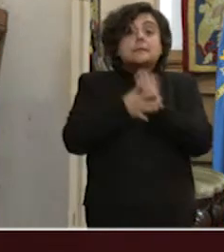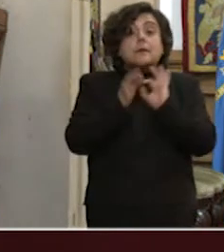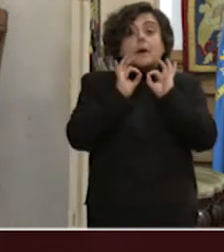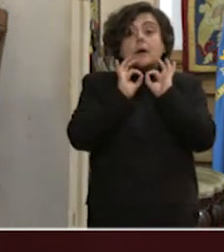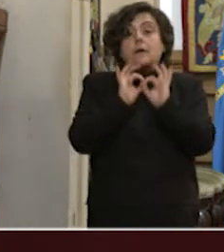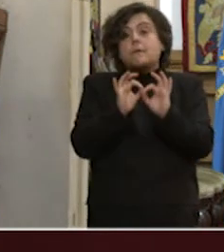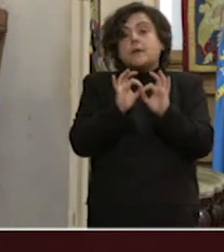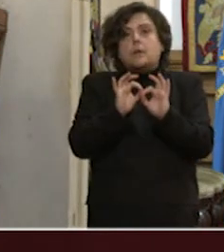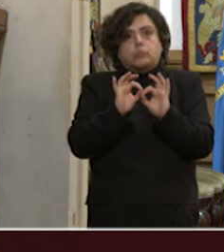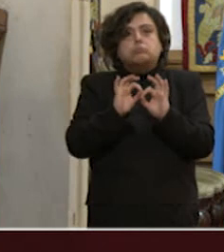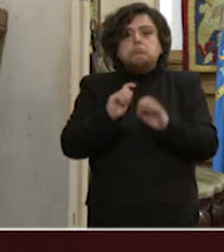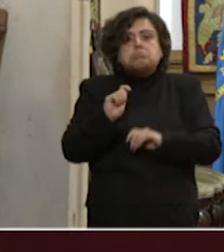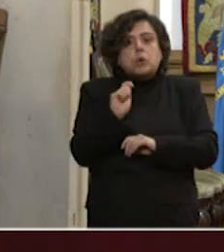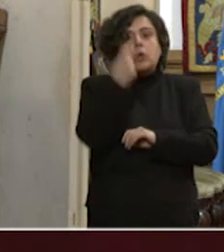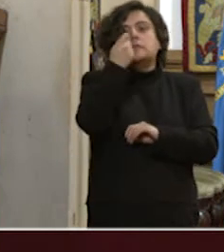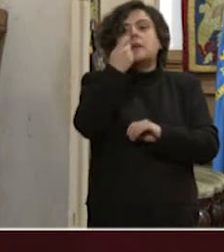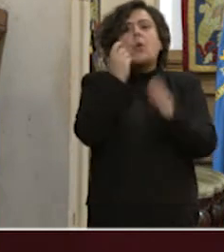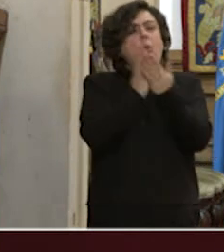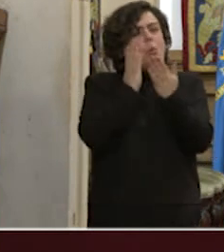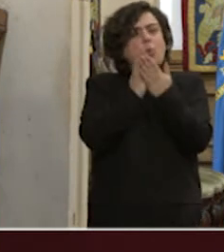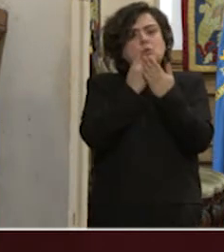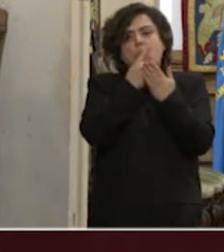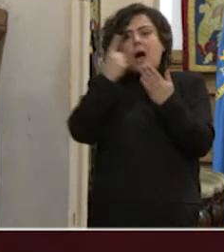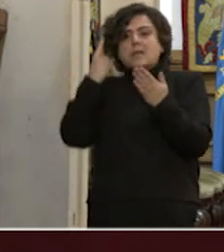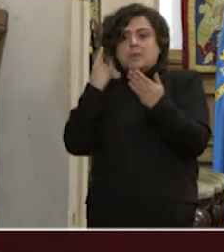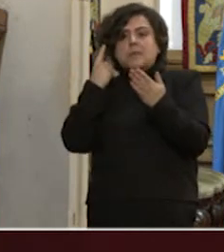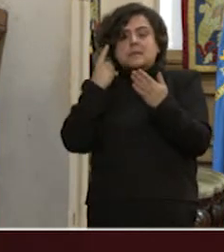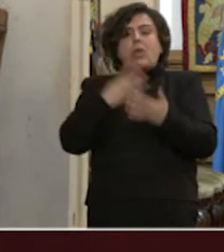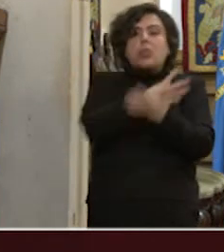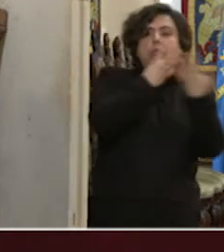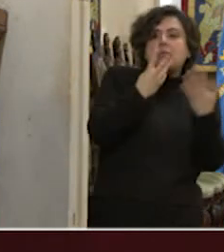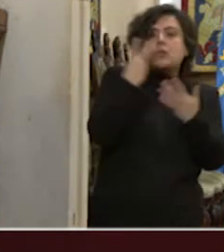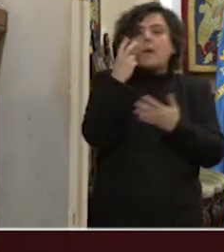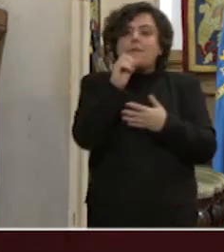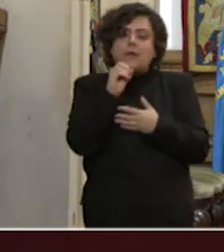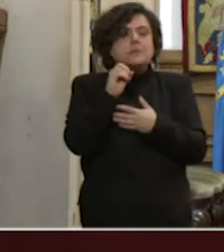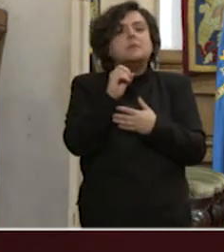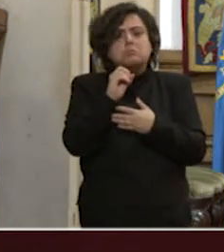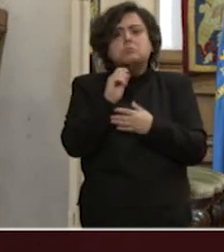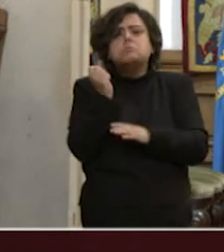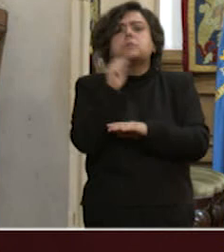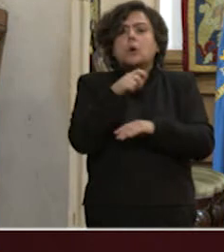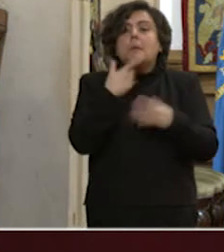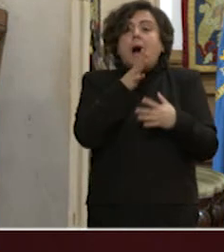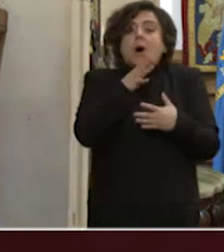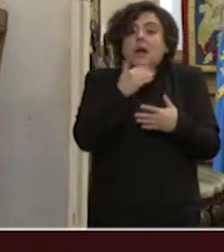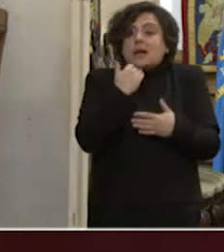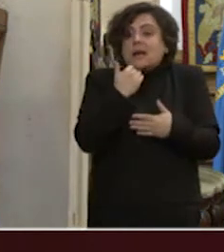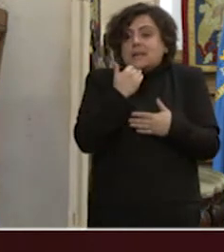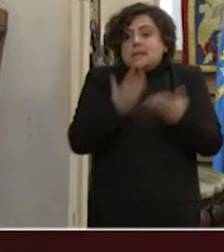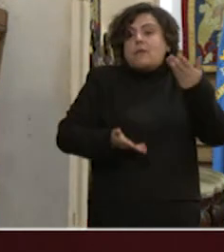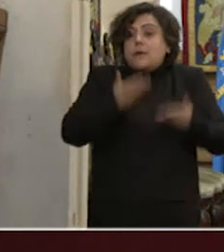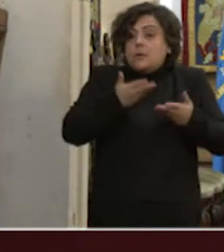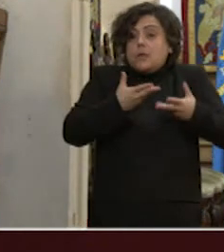con muy buena nota un curso complicadísimo, el 2019-20. Ahora estamos a punto de finalizar la evaluación